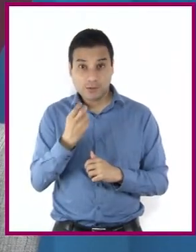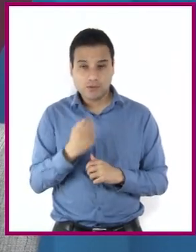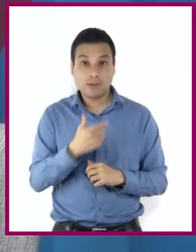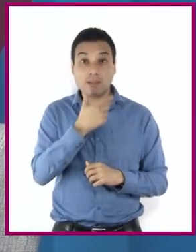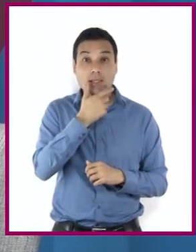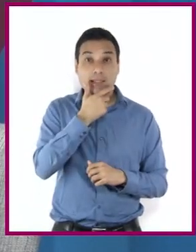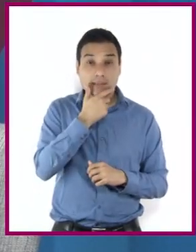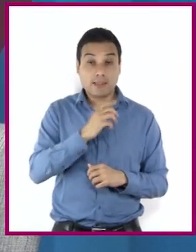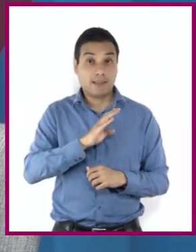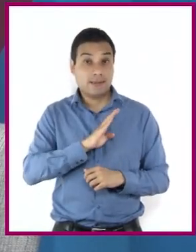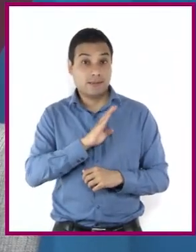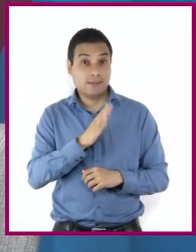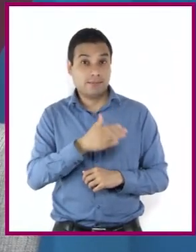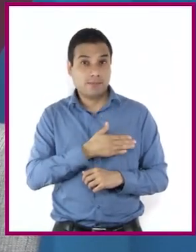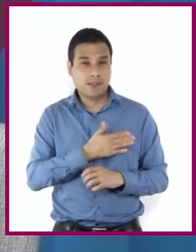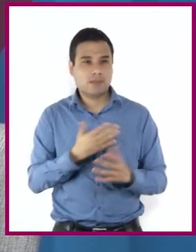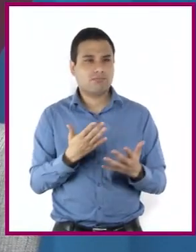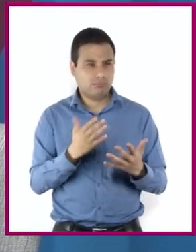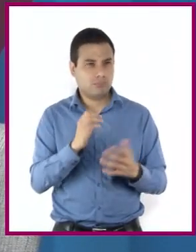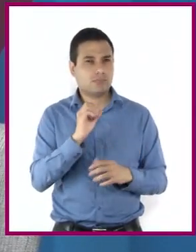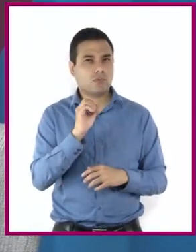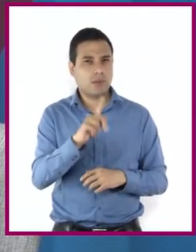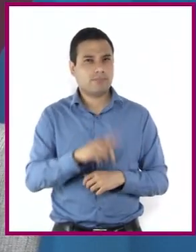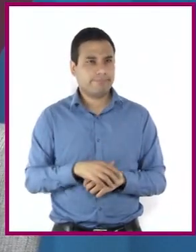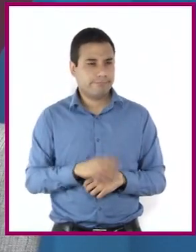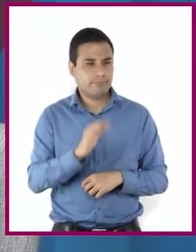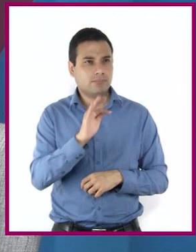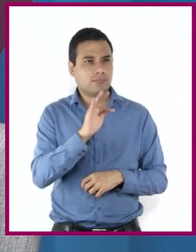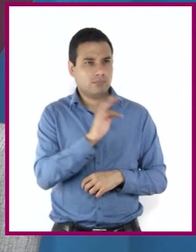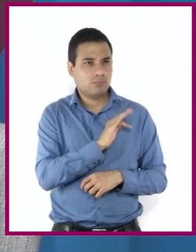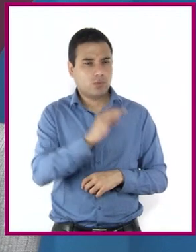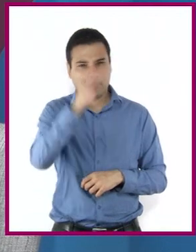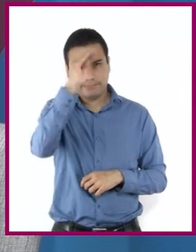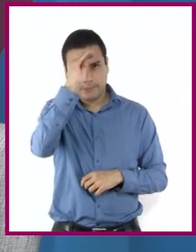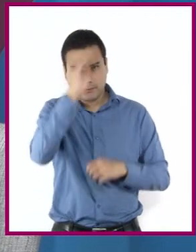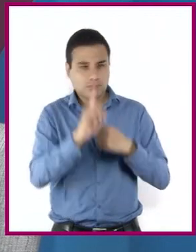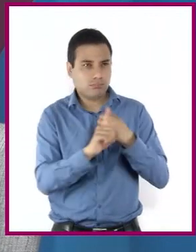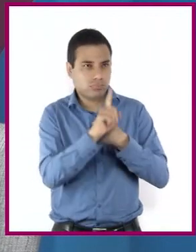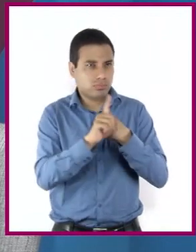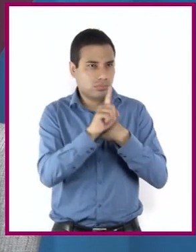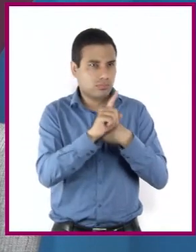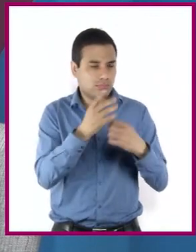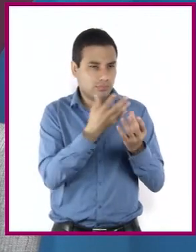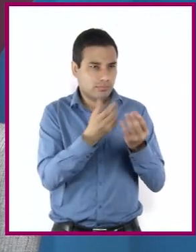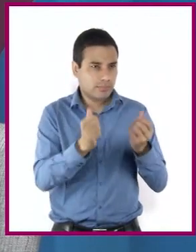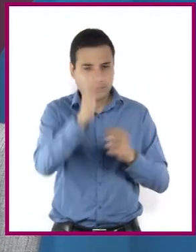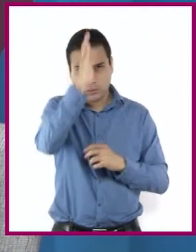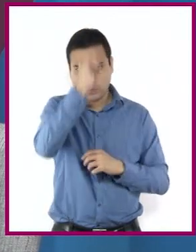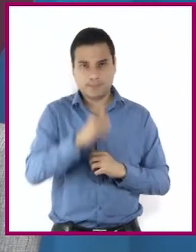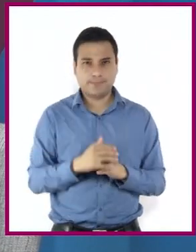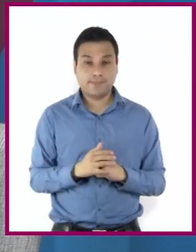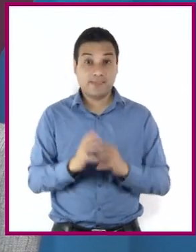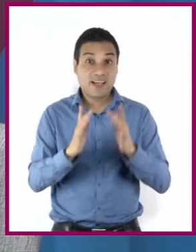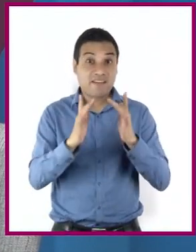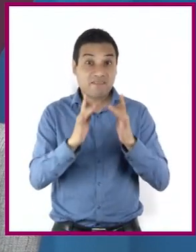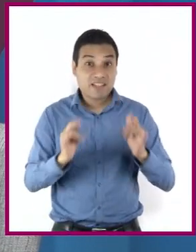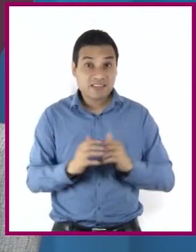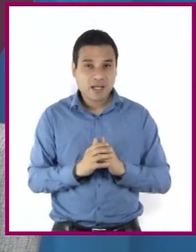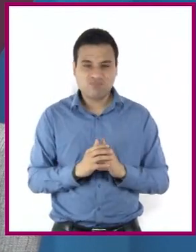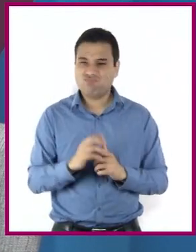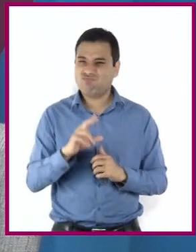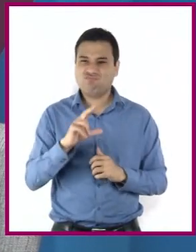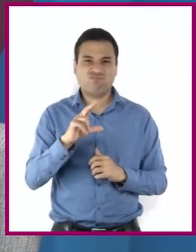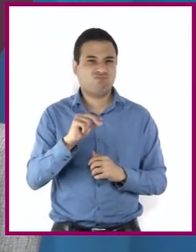y España estuvieron dispuestos a buscar una solución pacífica al conflicto. Por su parte, Francia no